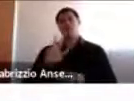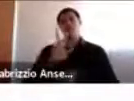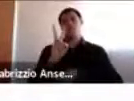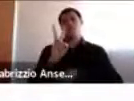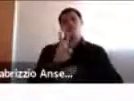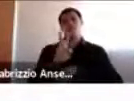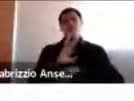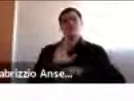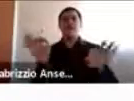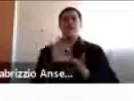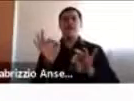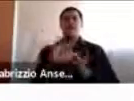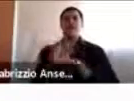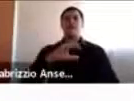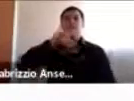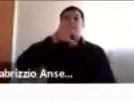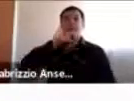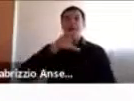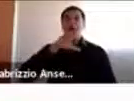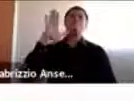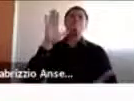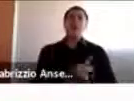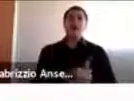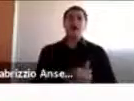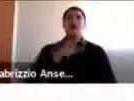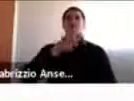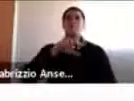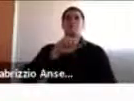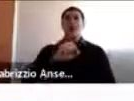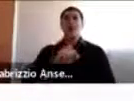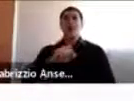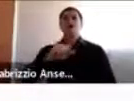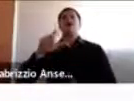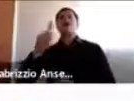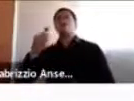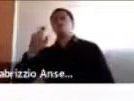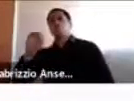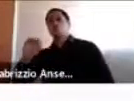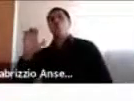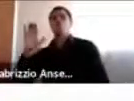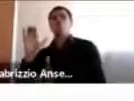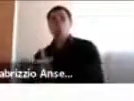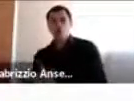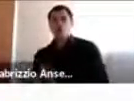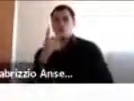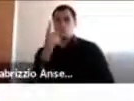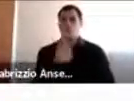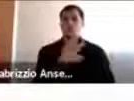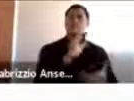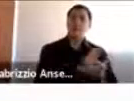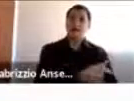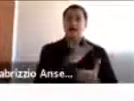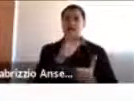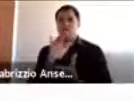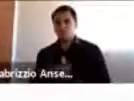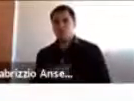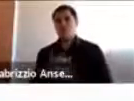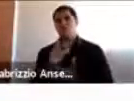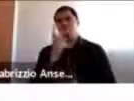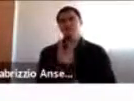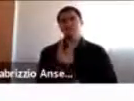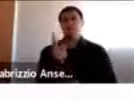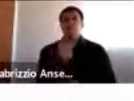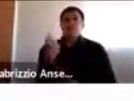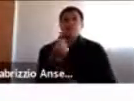aplauso ¿cierto? O a veces también con aquella ranita pero ya en la representación gráfica de la palabra ¿no? Y entonces pudiéramos nosotros segmentar en